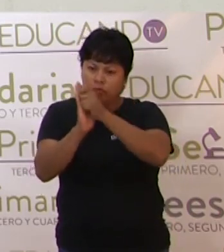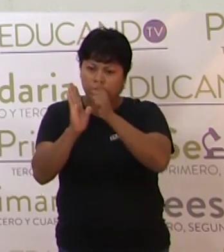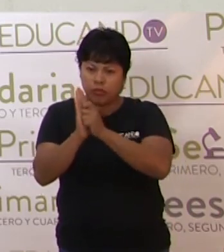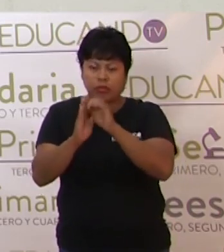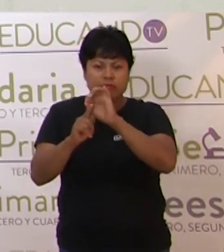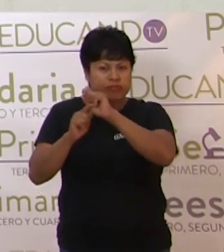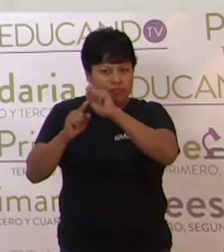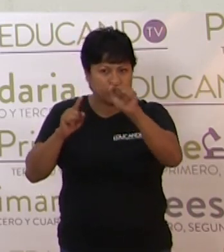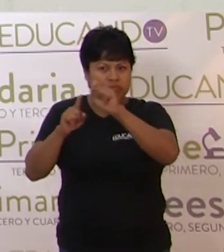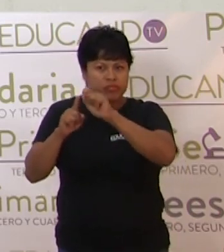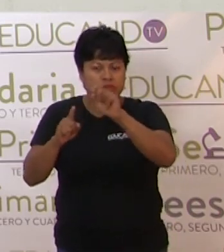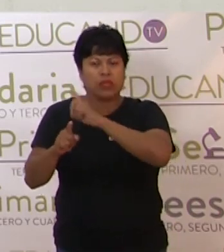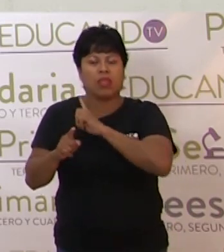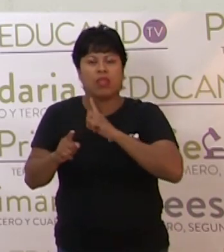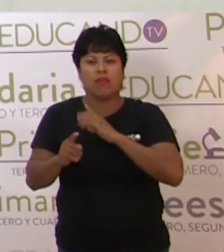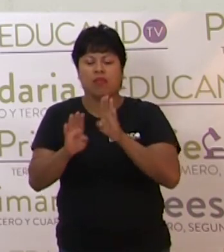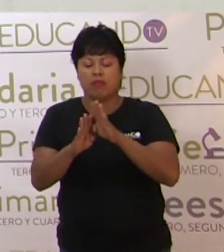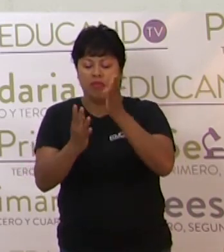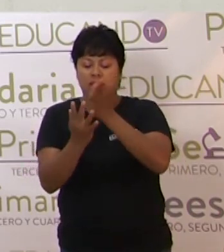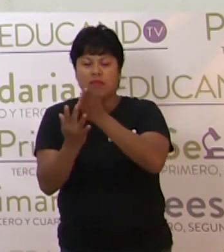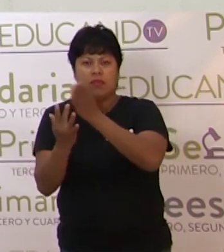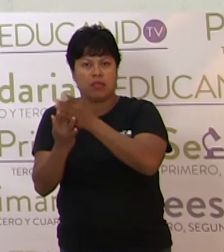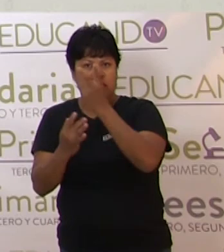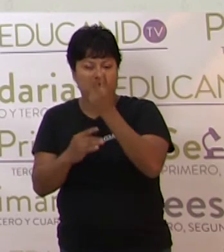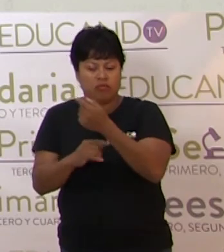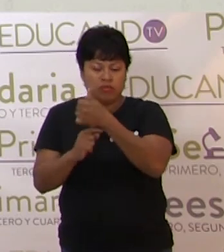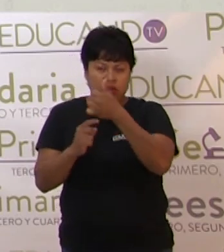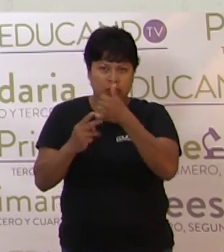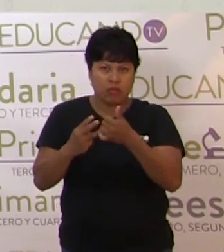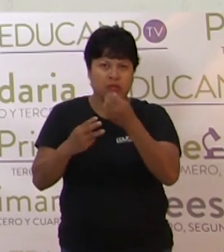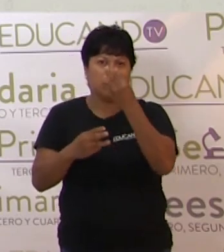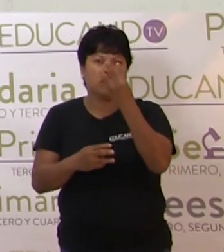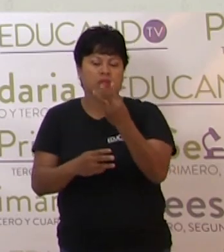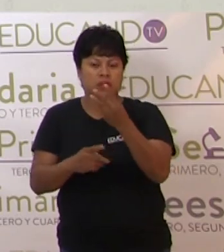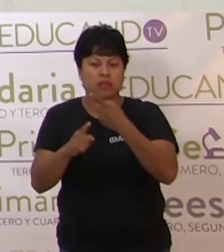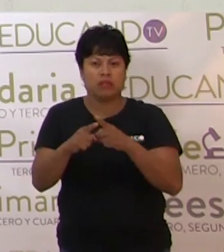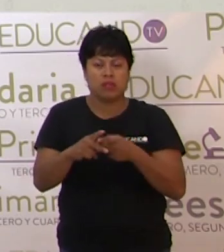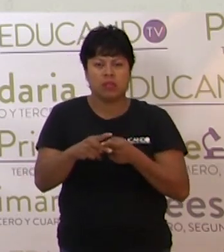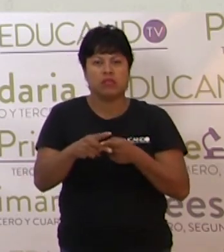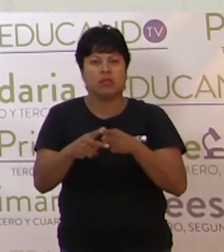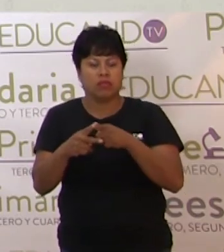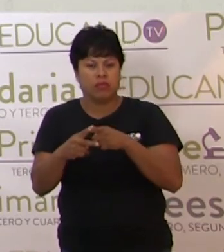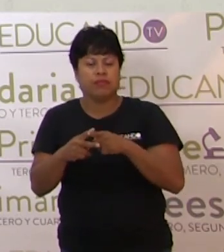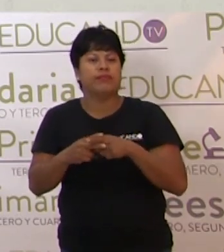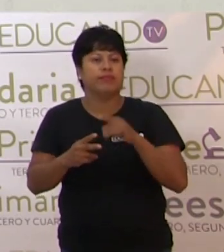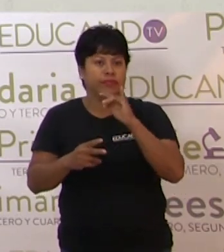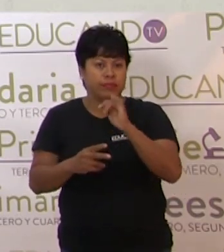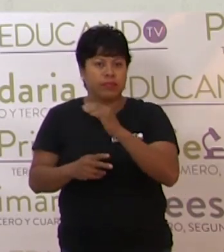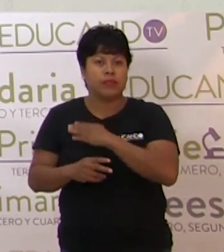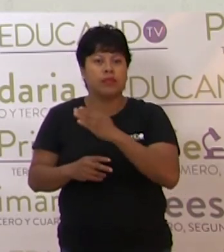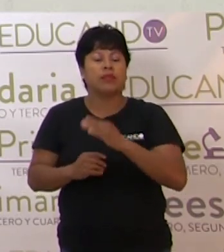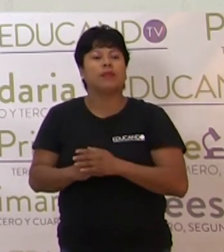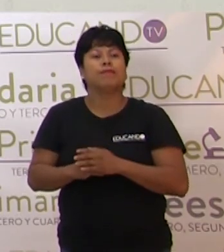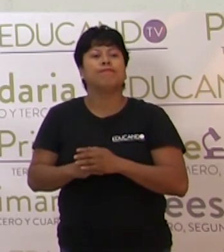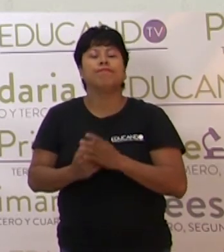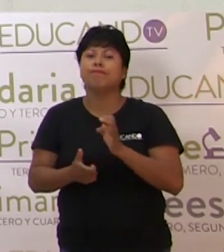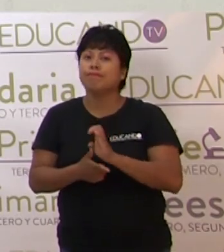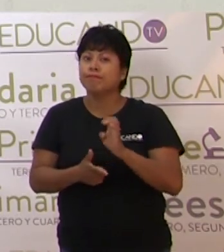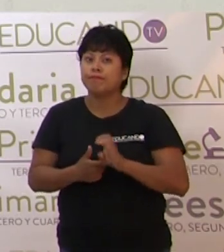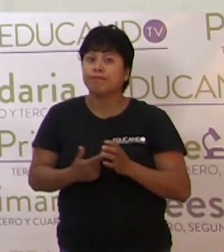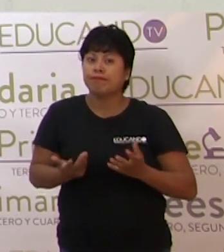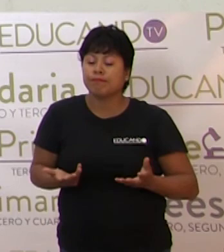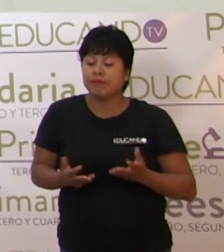líneas dividiendo en dos cada uno de los tres ángulos de nuestro triángulo si bueno entonces pues que